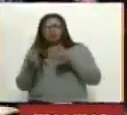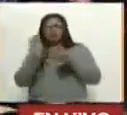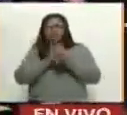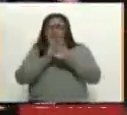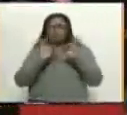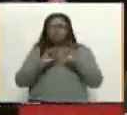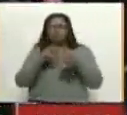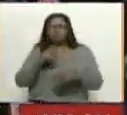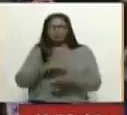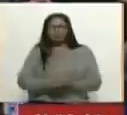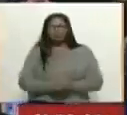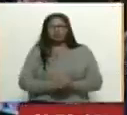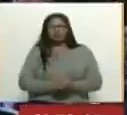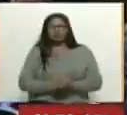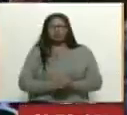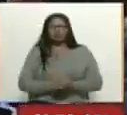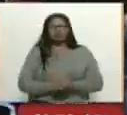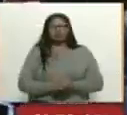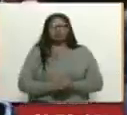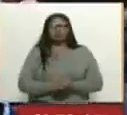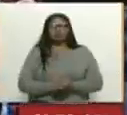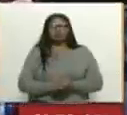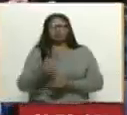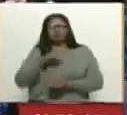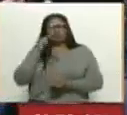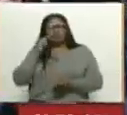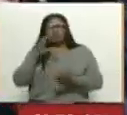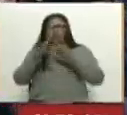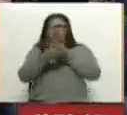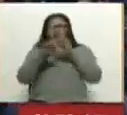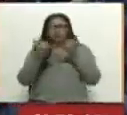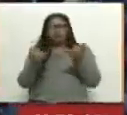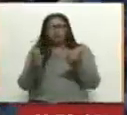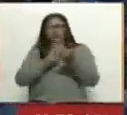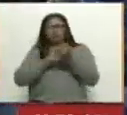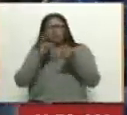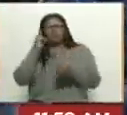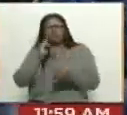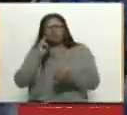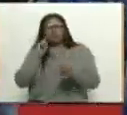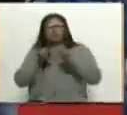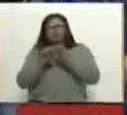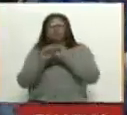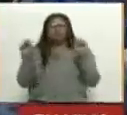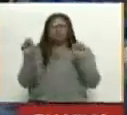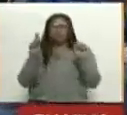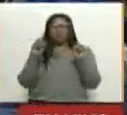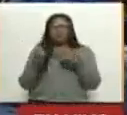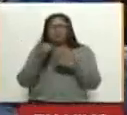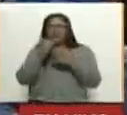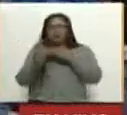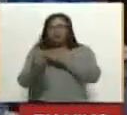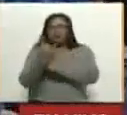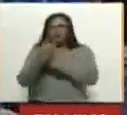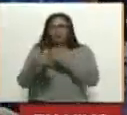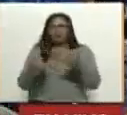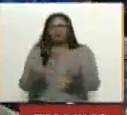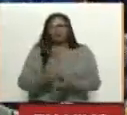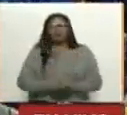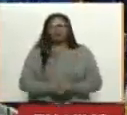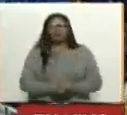su marcha histórica la democracia popular bolivariana rompe con ese esquema de engaño y vasallaje para